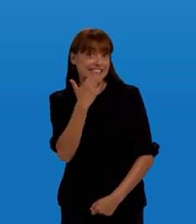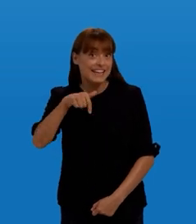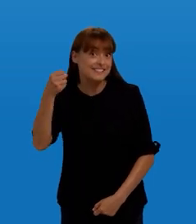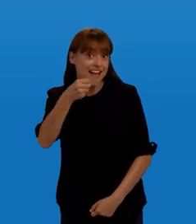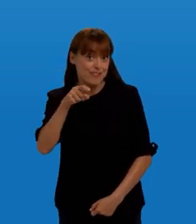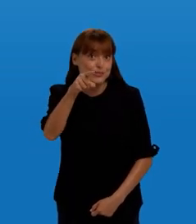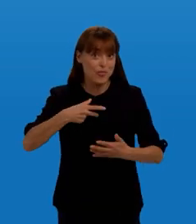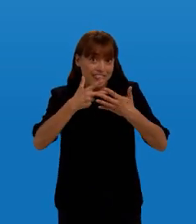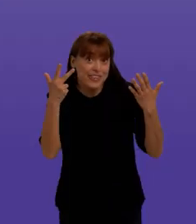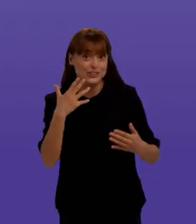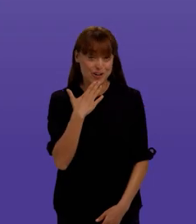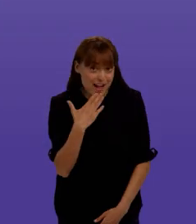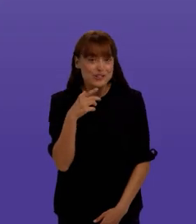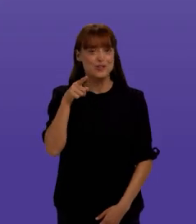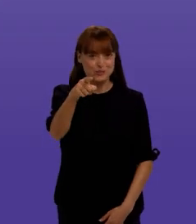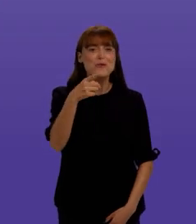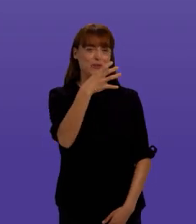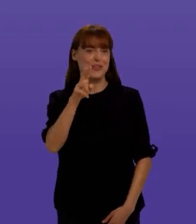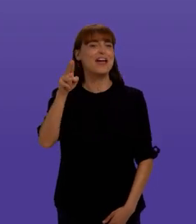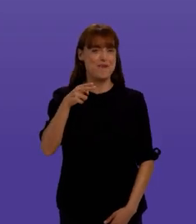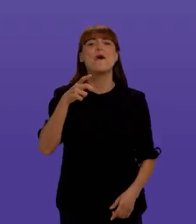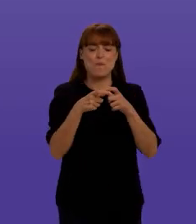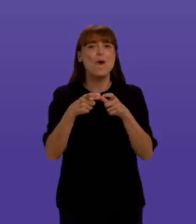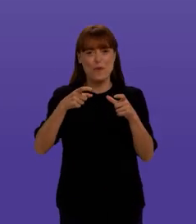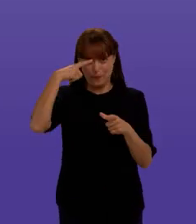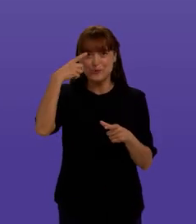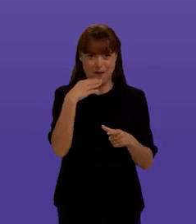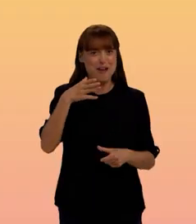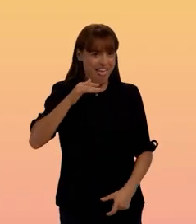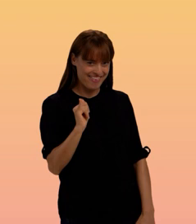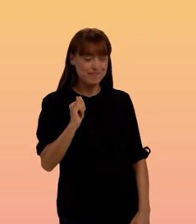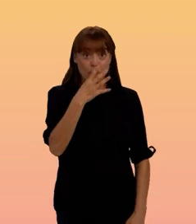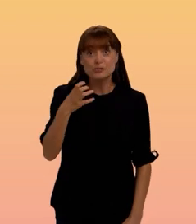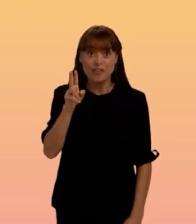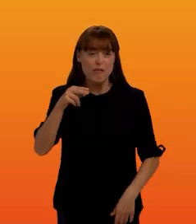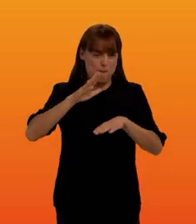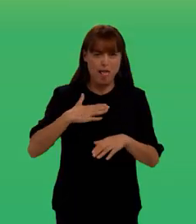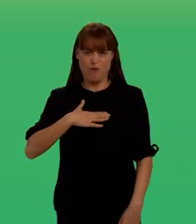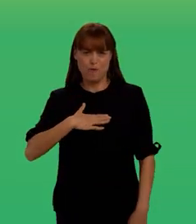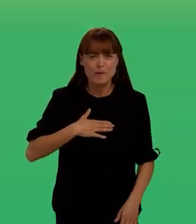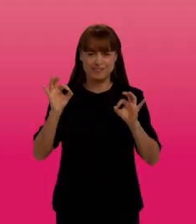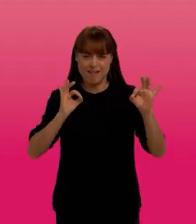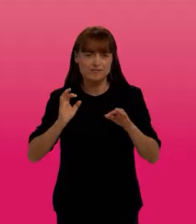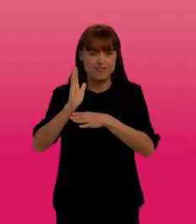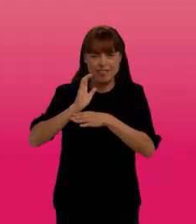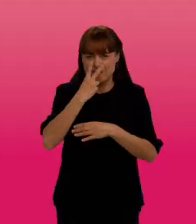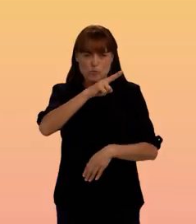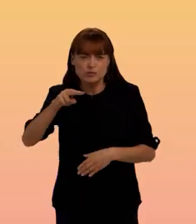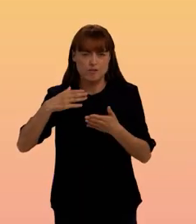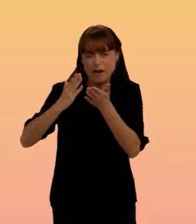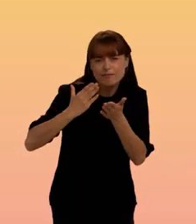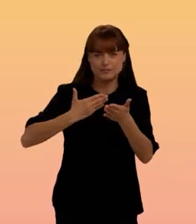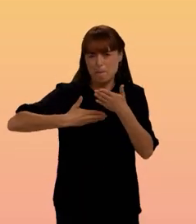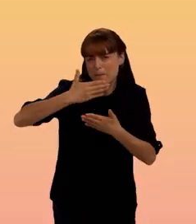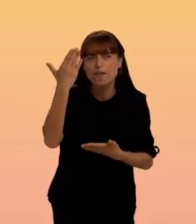Si enguanyes pas 18 años, tens los 400 euros del Bocultura Jove. 400 euros para ópera, teatro, cinema, museos, libros, prensa,